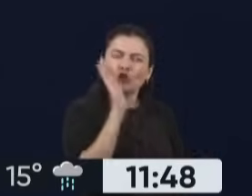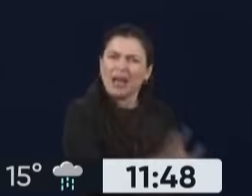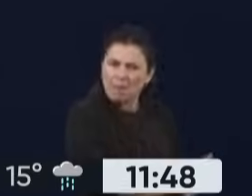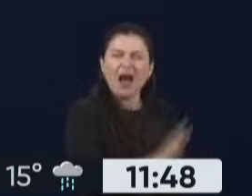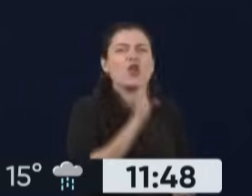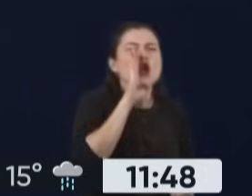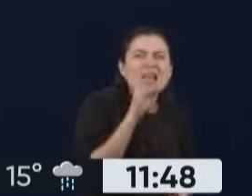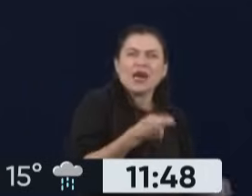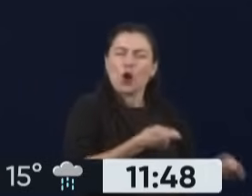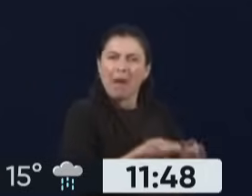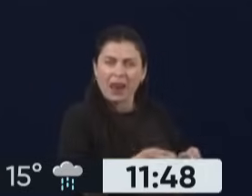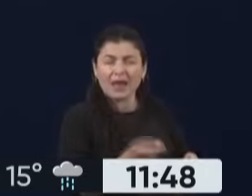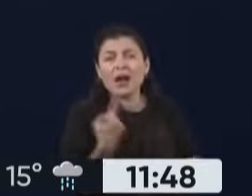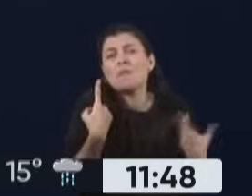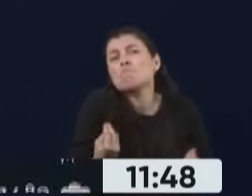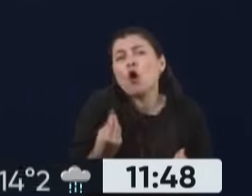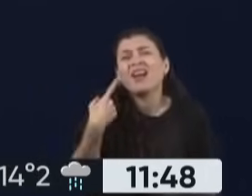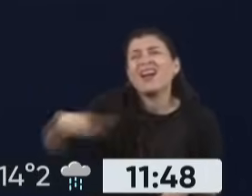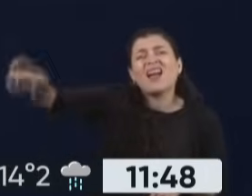hace insoportable. Entonces,